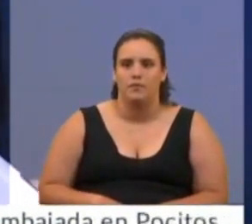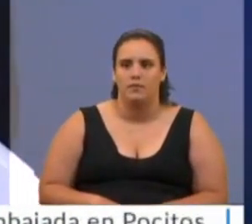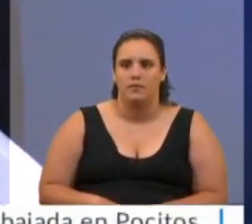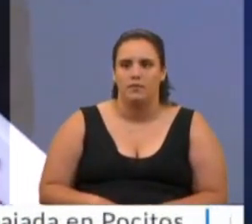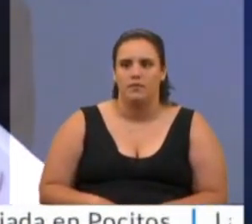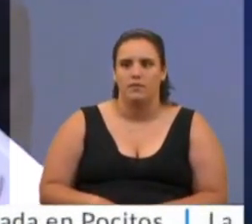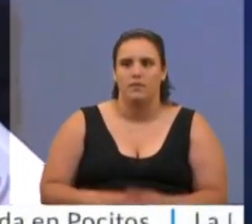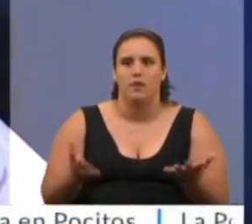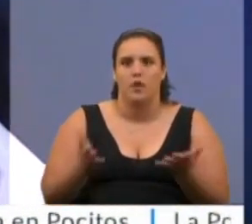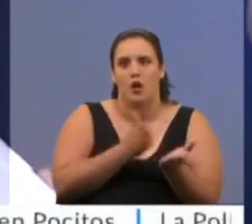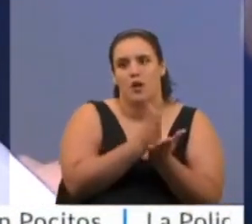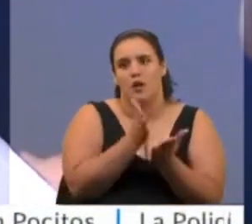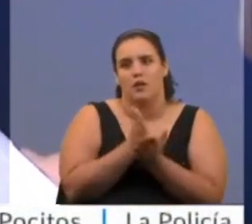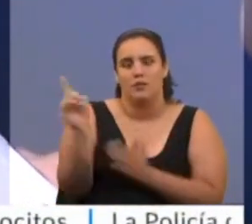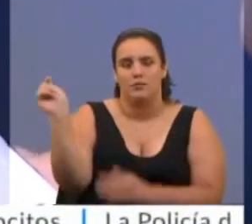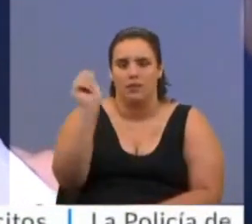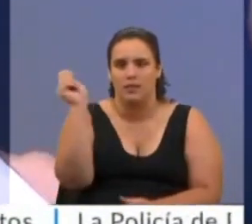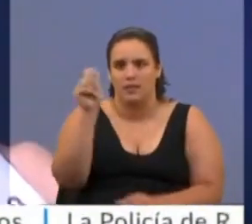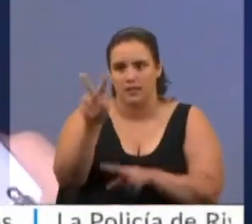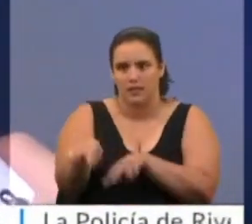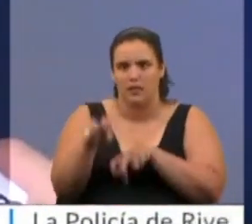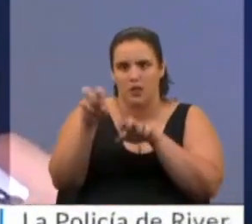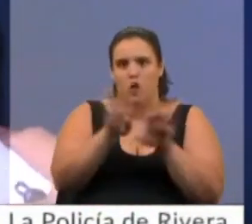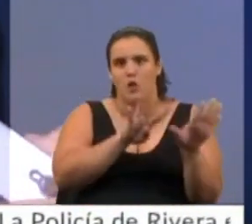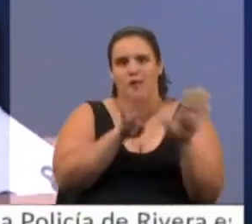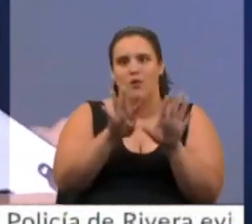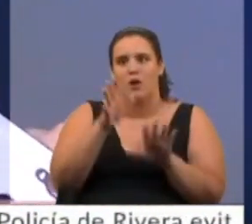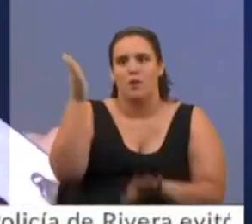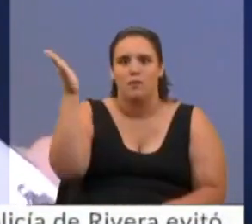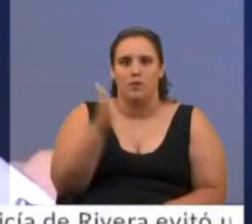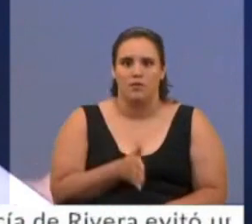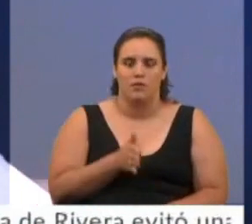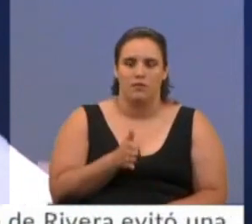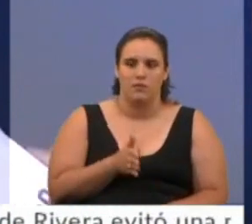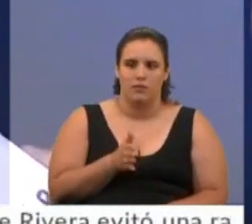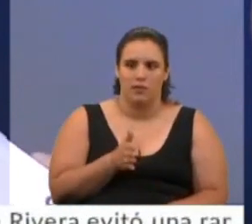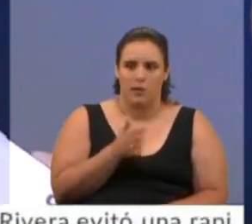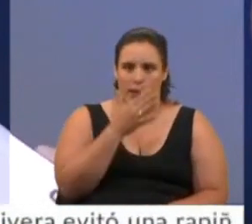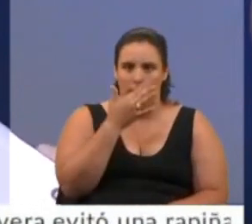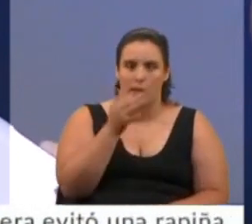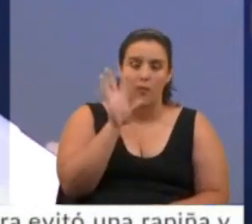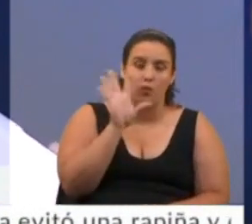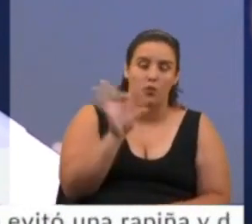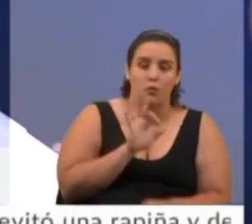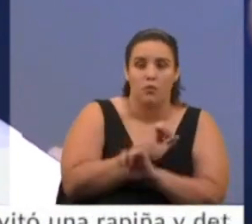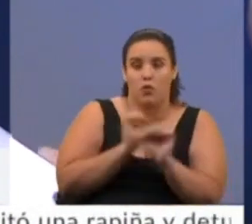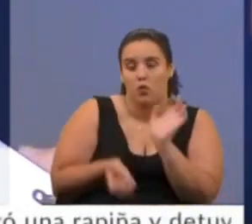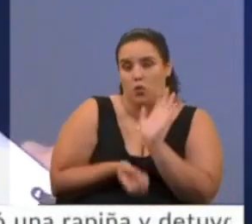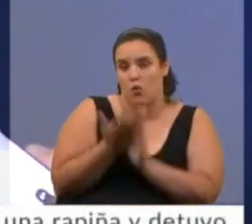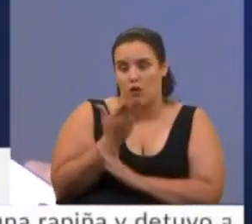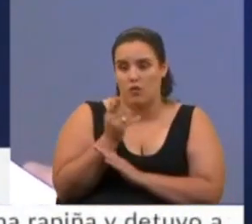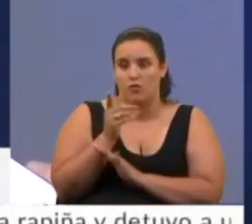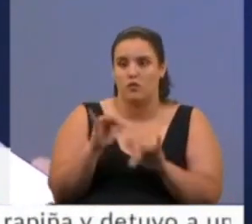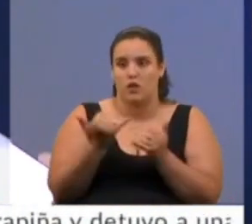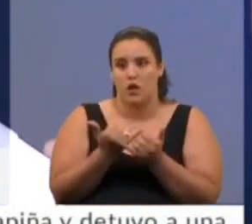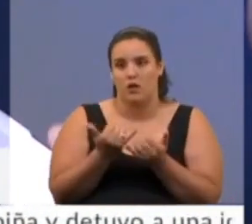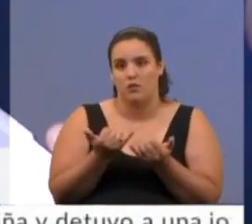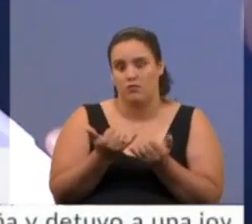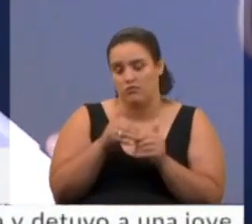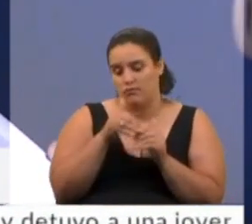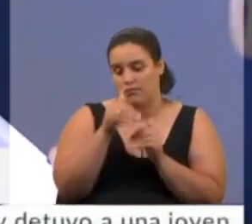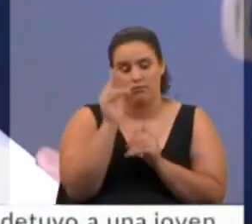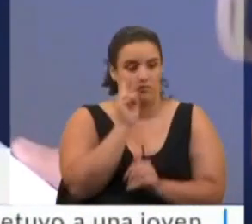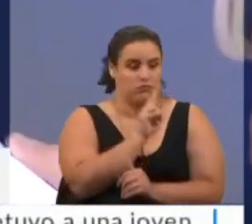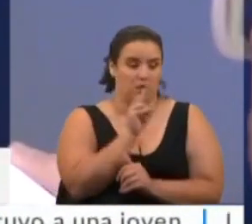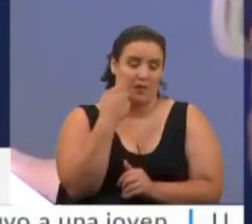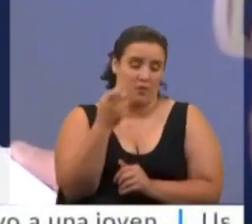comité asesor de la emergencia agropecuaria con un 99% de posibilidades de que se renueve, porque está a la vista todo lo que está